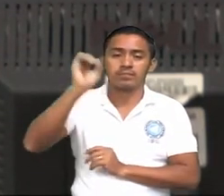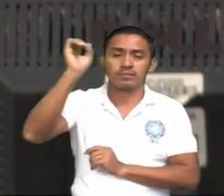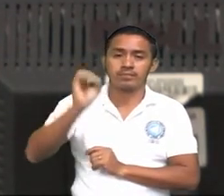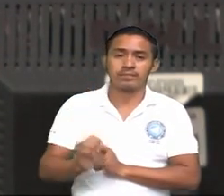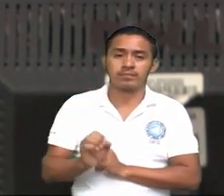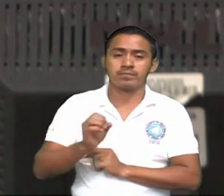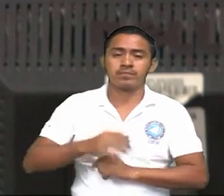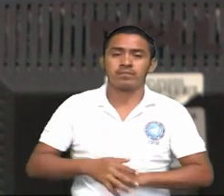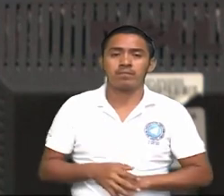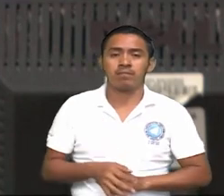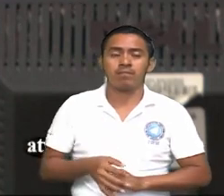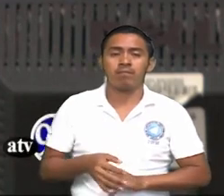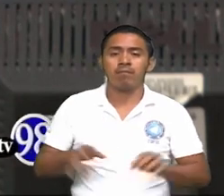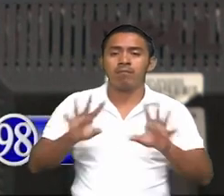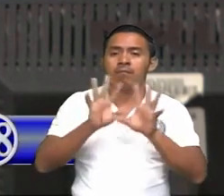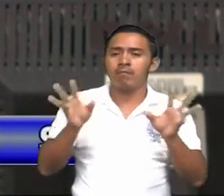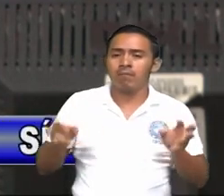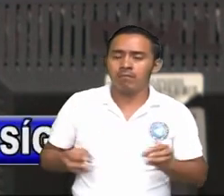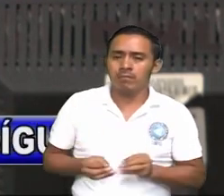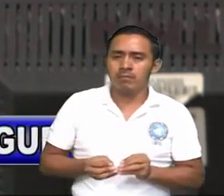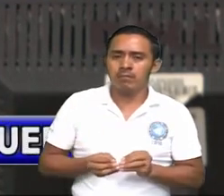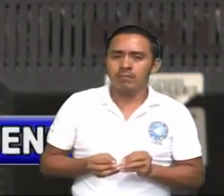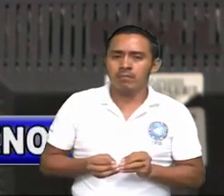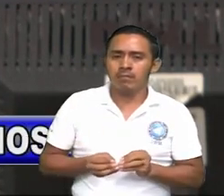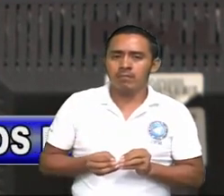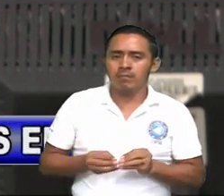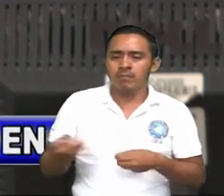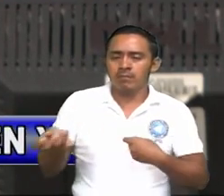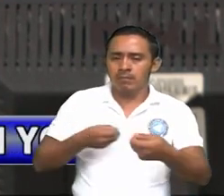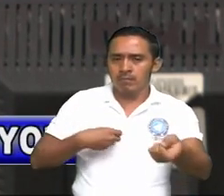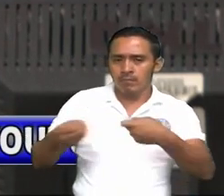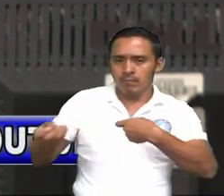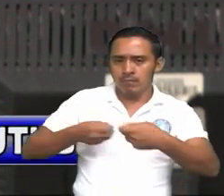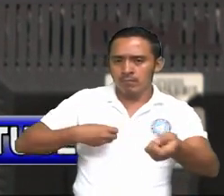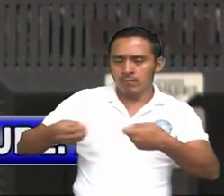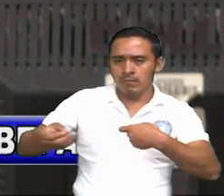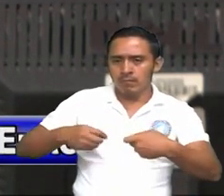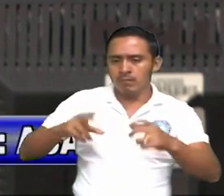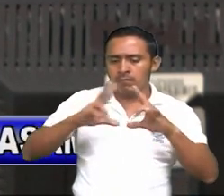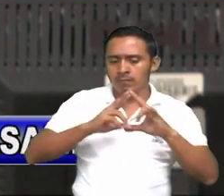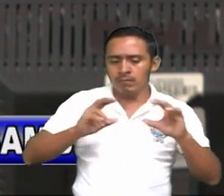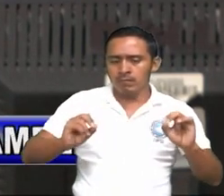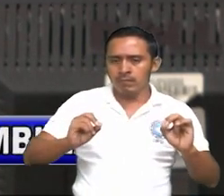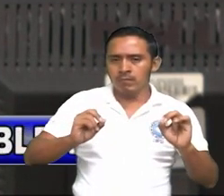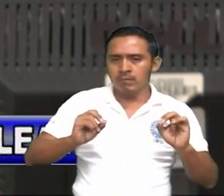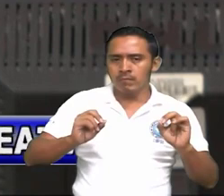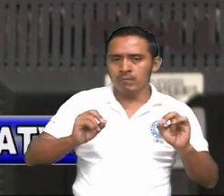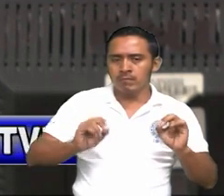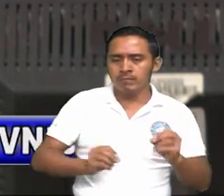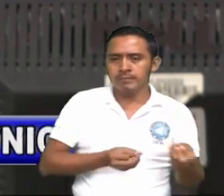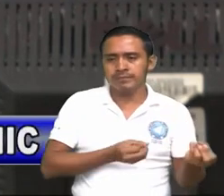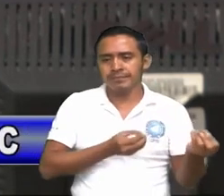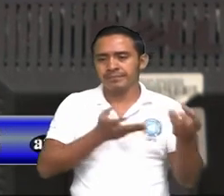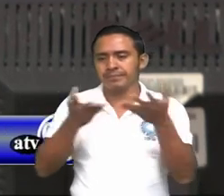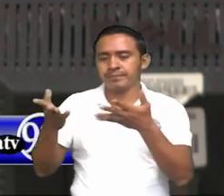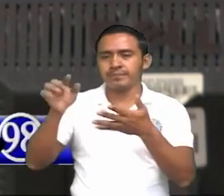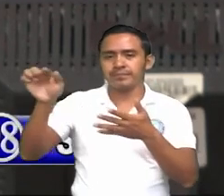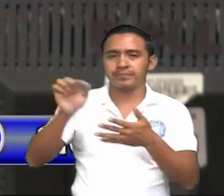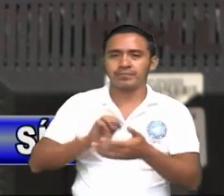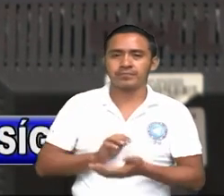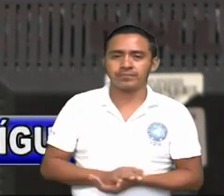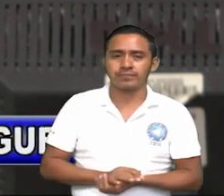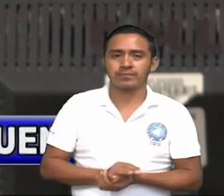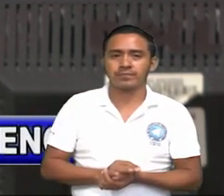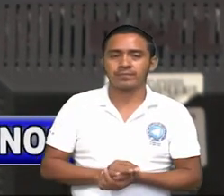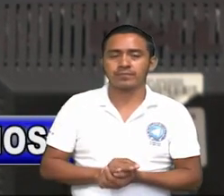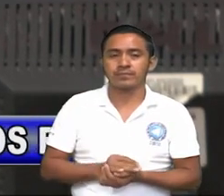22.7% del total de las exportaciones que Nicaragua envía a toda